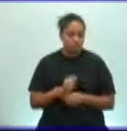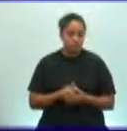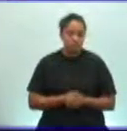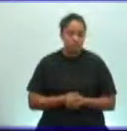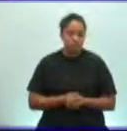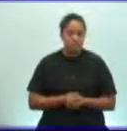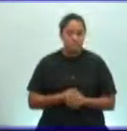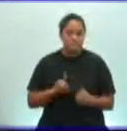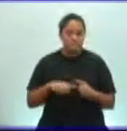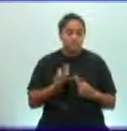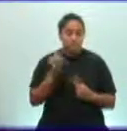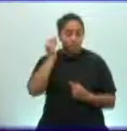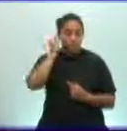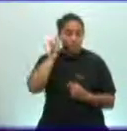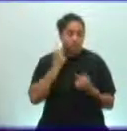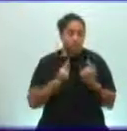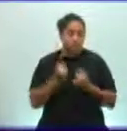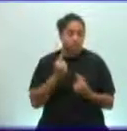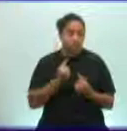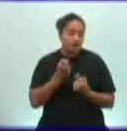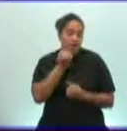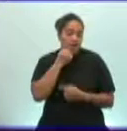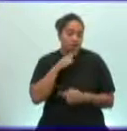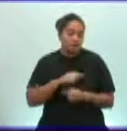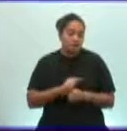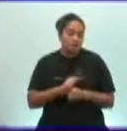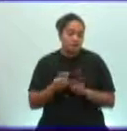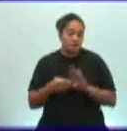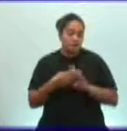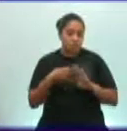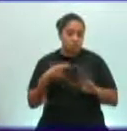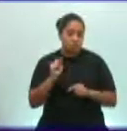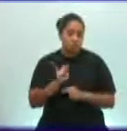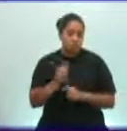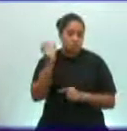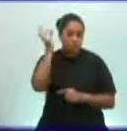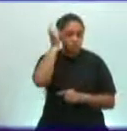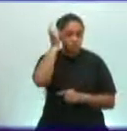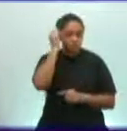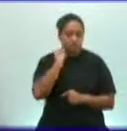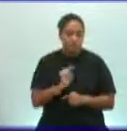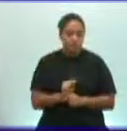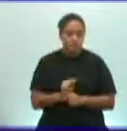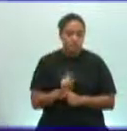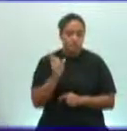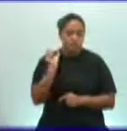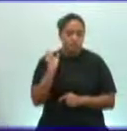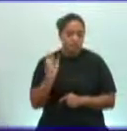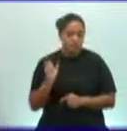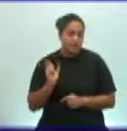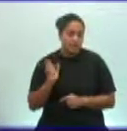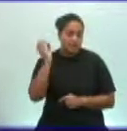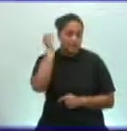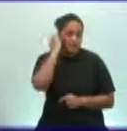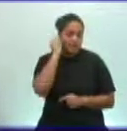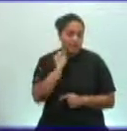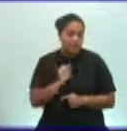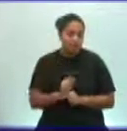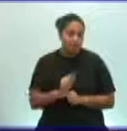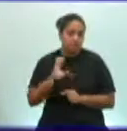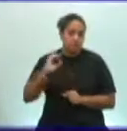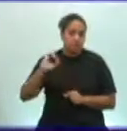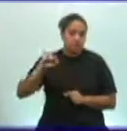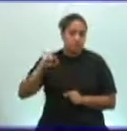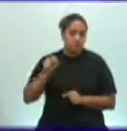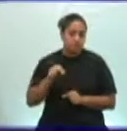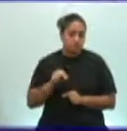hemos aprendido algo más sobre la asignatura Lengua Española. Las clases de palabras que aprendimos hoy son las conjunciones y